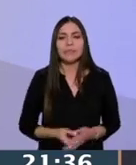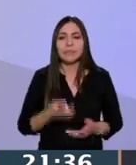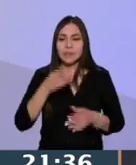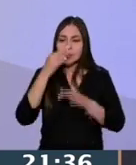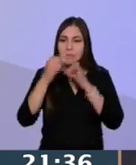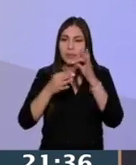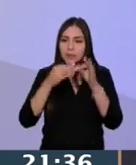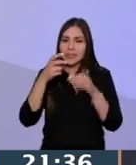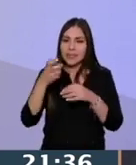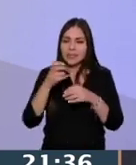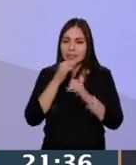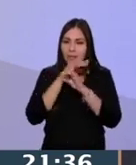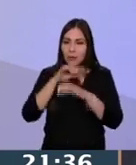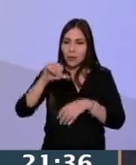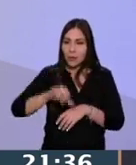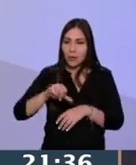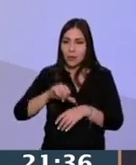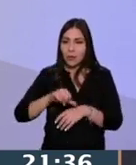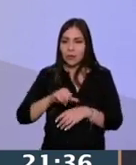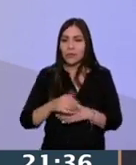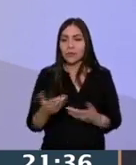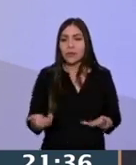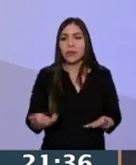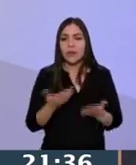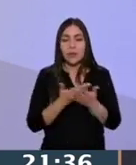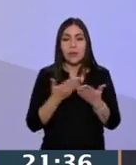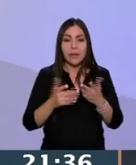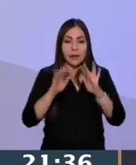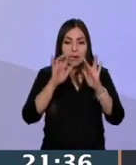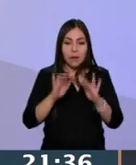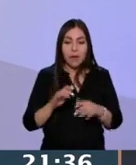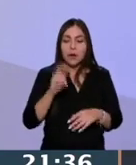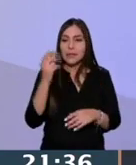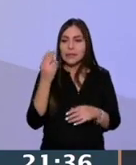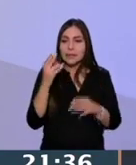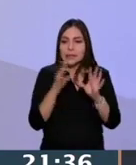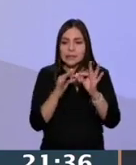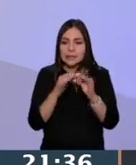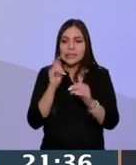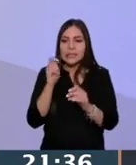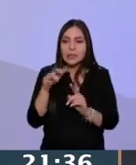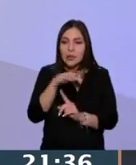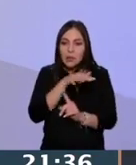hoy, este resumen. No hay texto sin contexto y hay que considerar todos estos